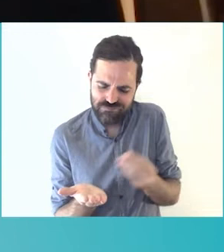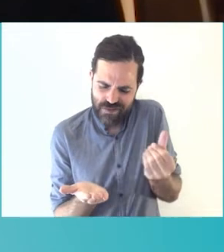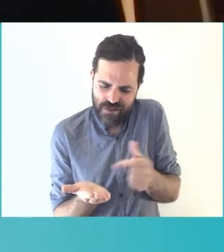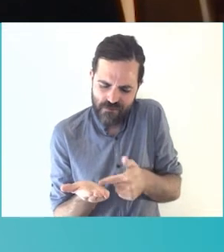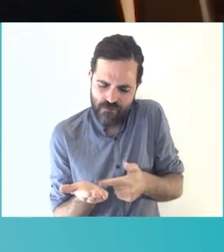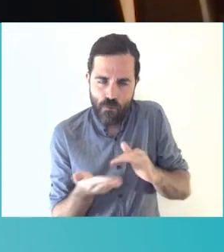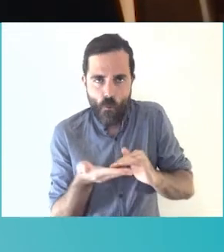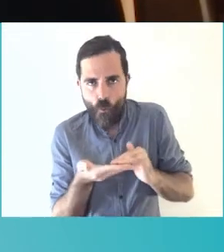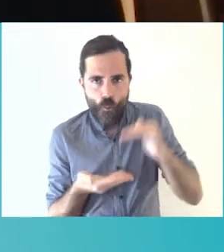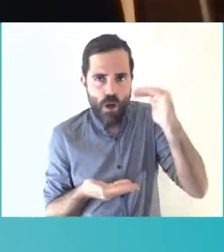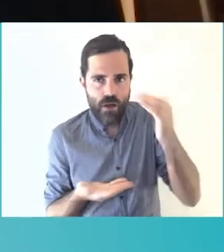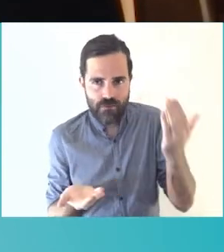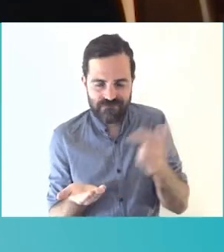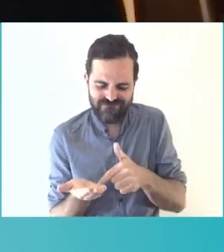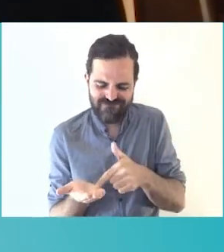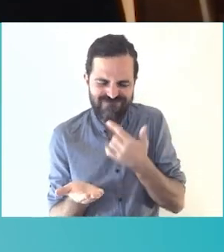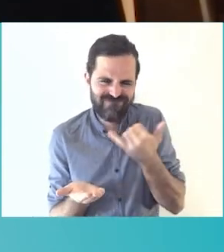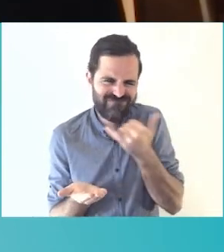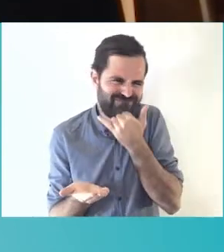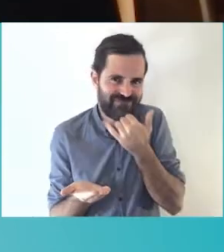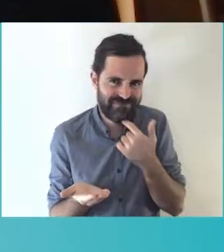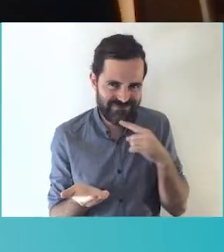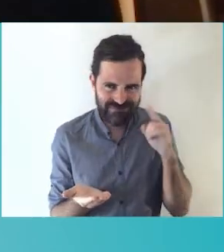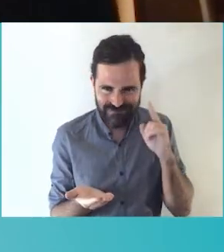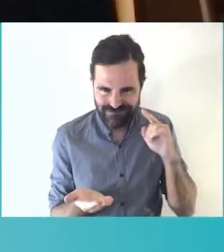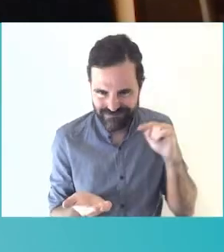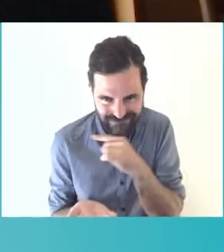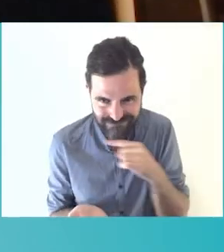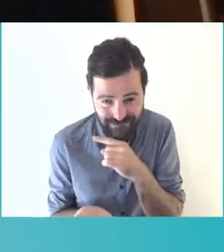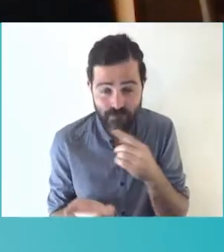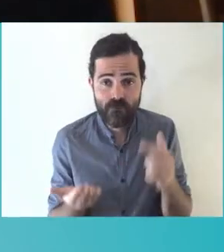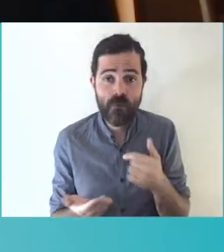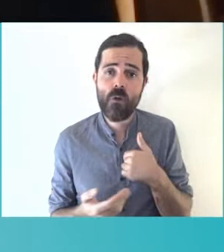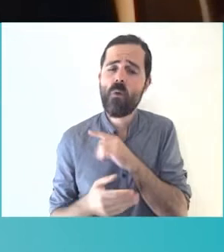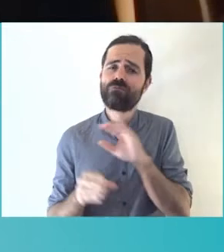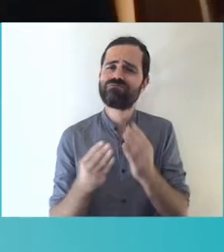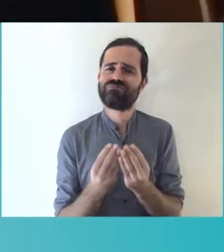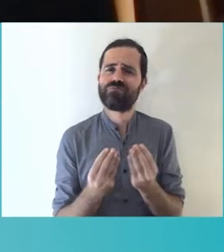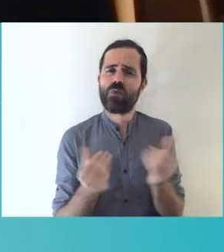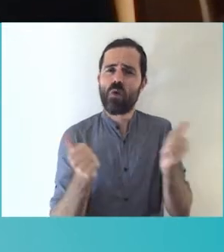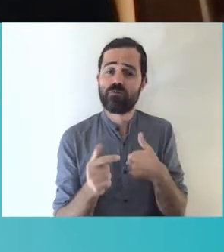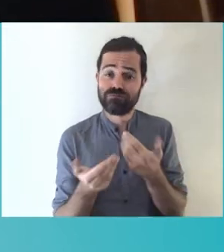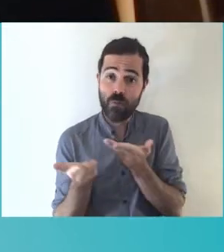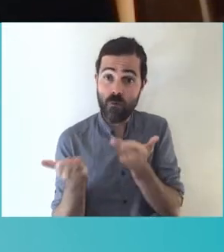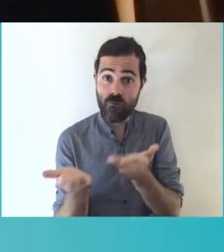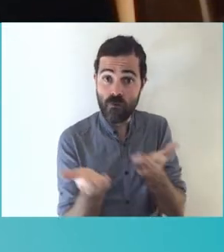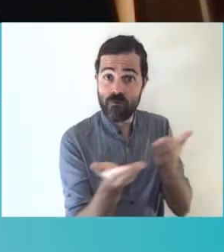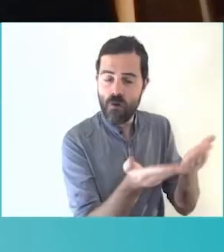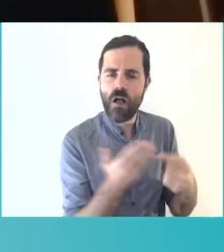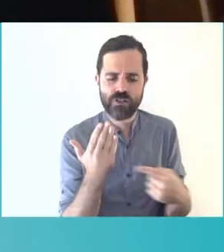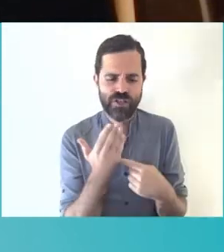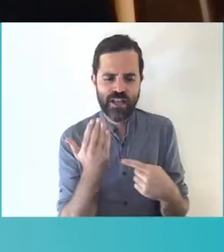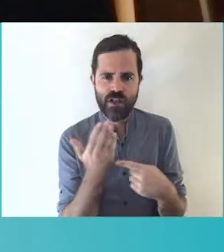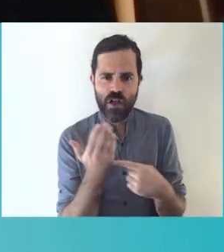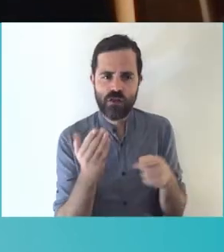Entonces, ¿cuál es la solución que ofrecemos? Una plataforma tecnológica y un modelo de distribución y financiación que atajan los problemas de